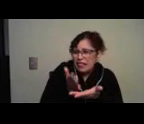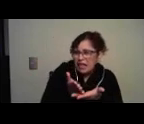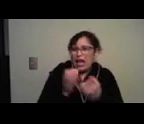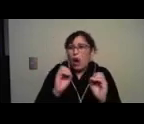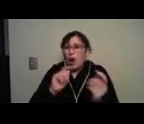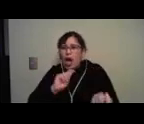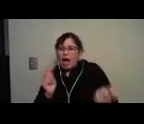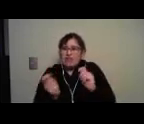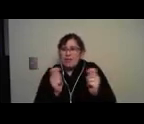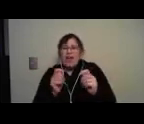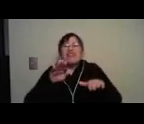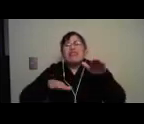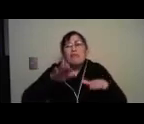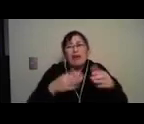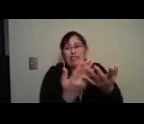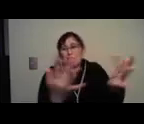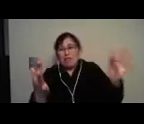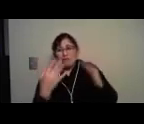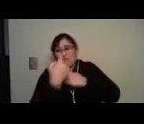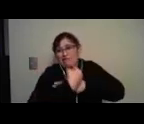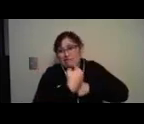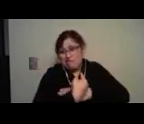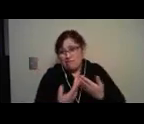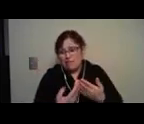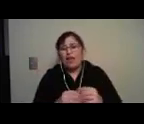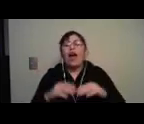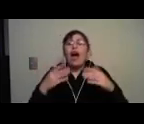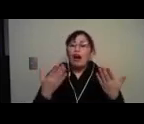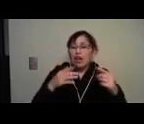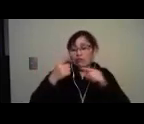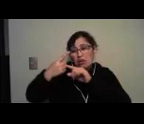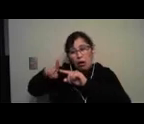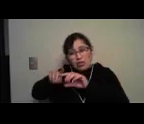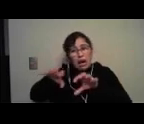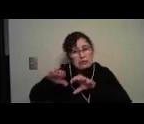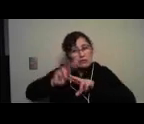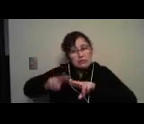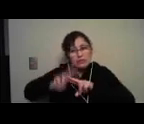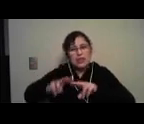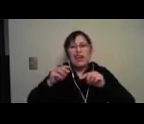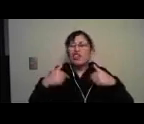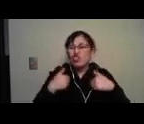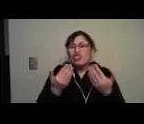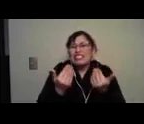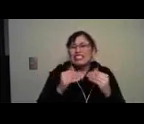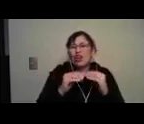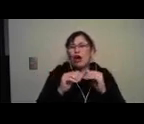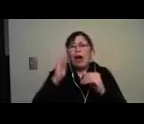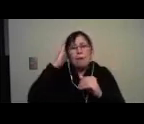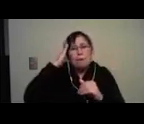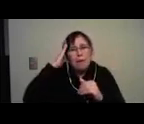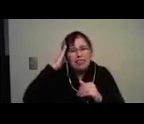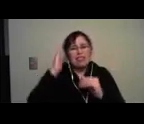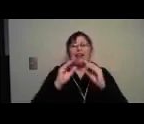la demanda del medio ambiente, y para hacer otras tareas, ¿ya? Entonces, esa flexibilidad mental que caracteriza